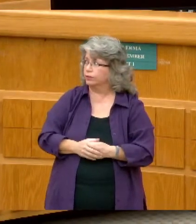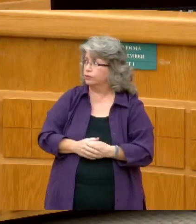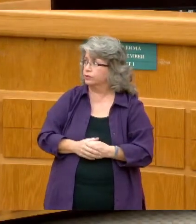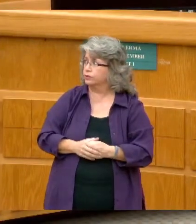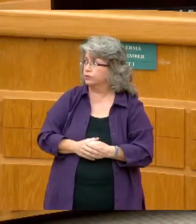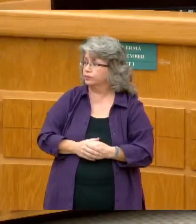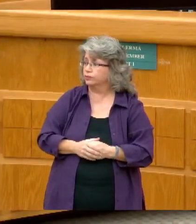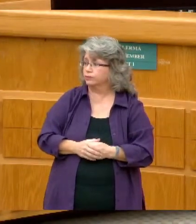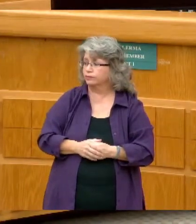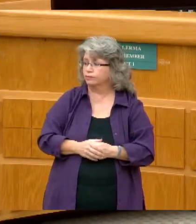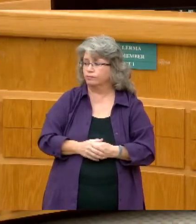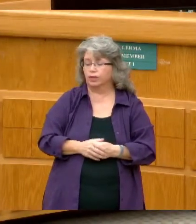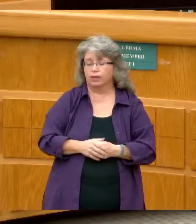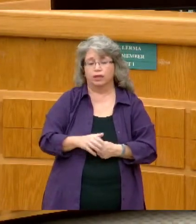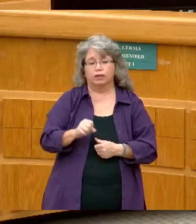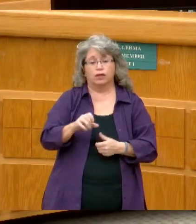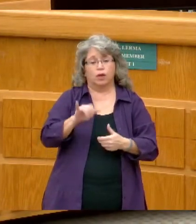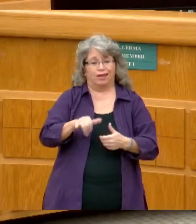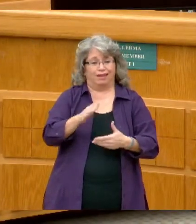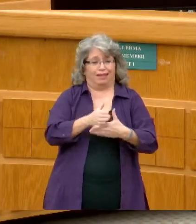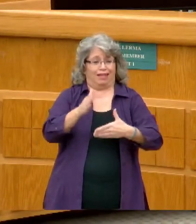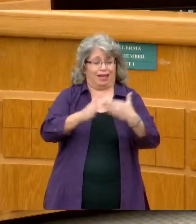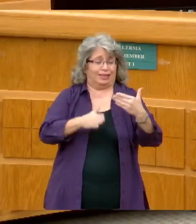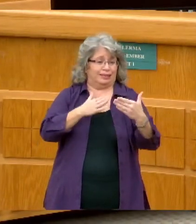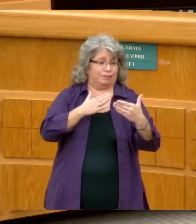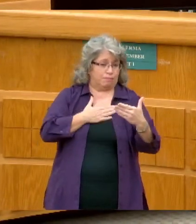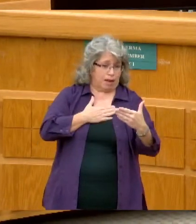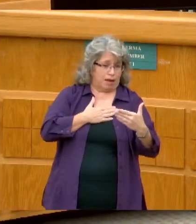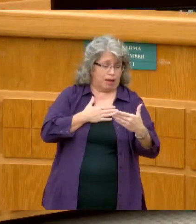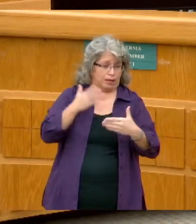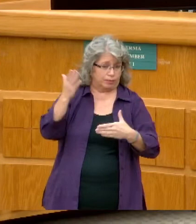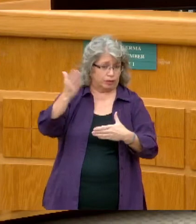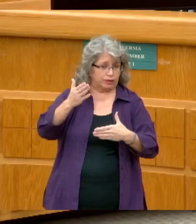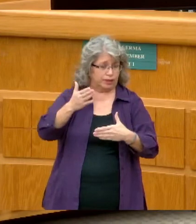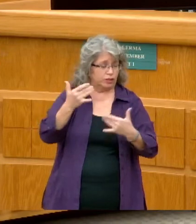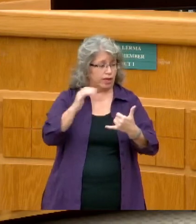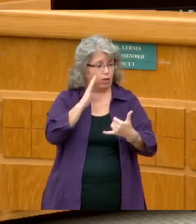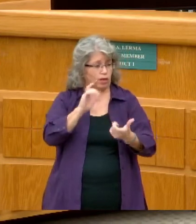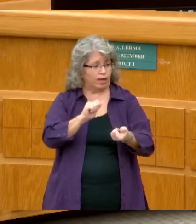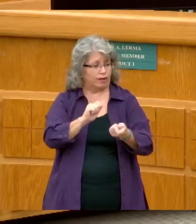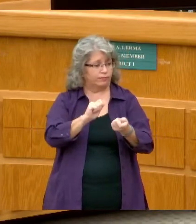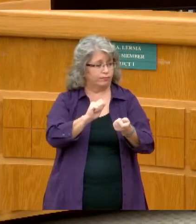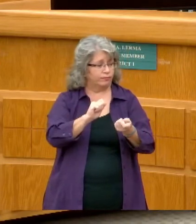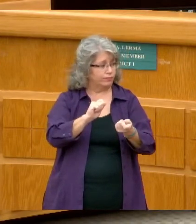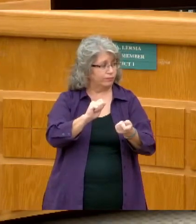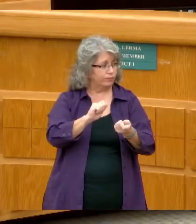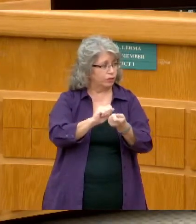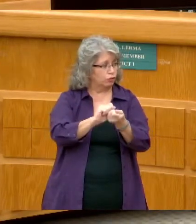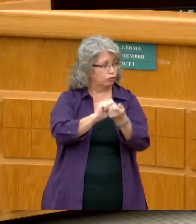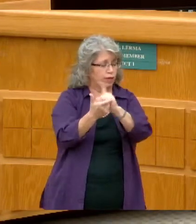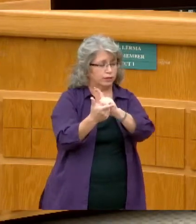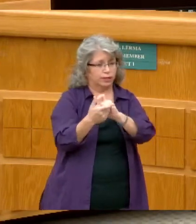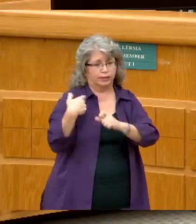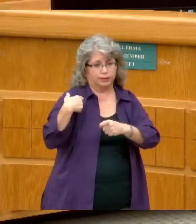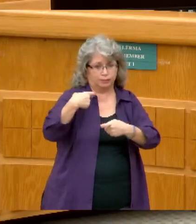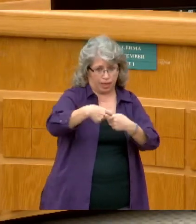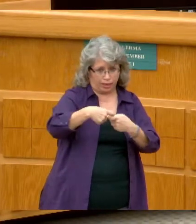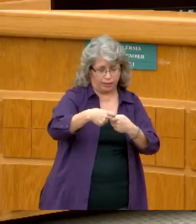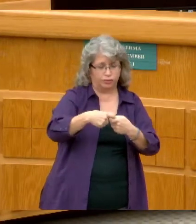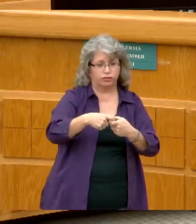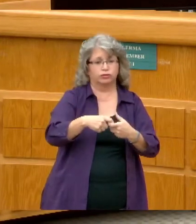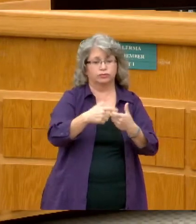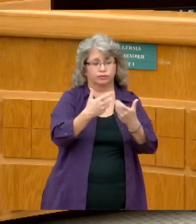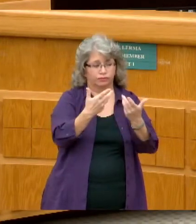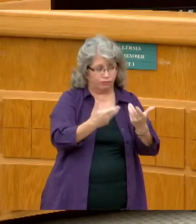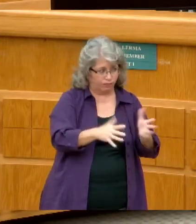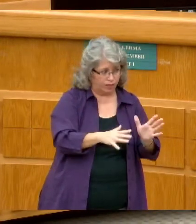So that concludes my presentation. Gabby will translate into Spanish, and Dr. Bird will finish